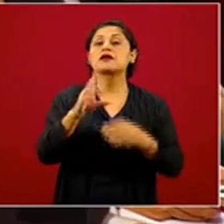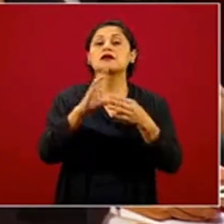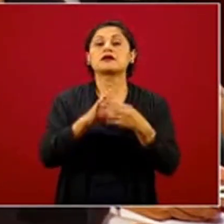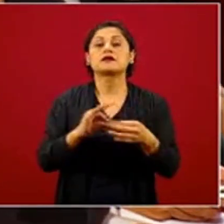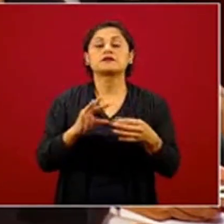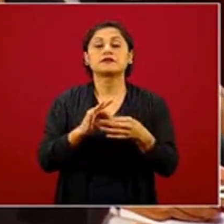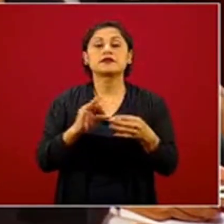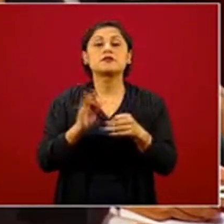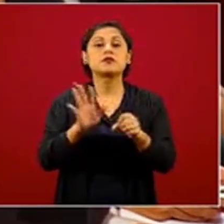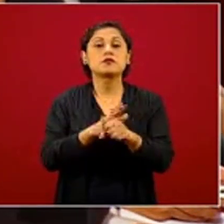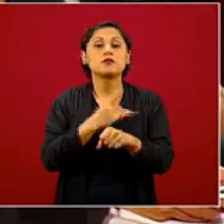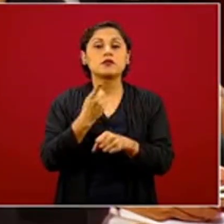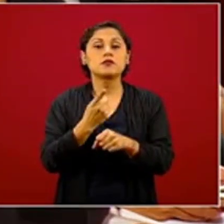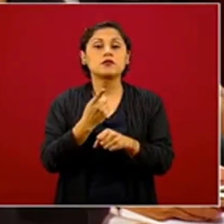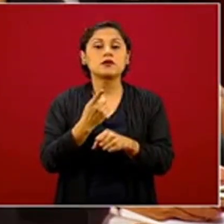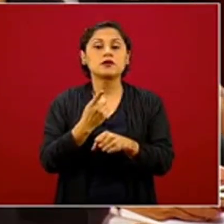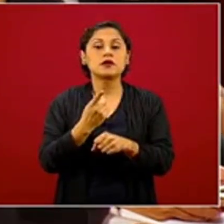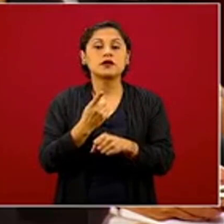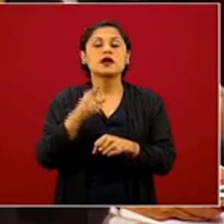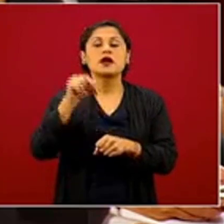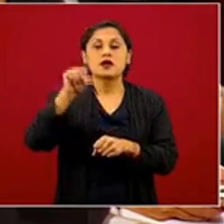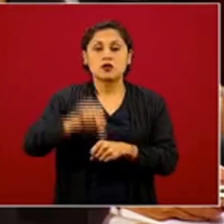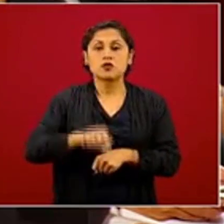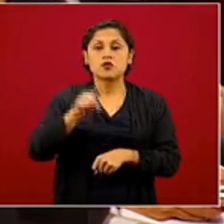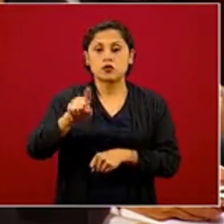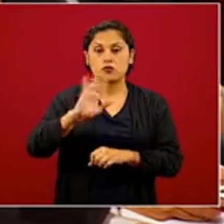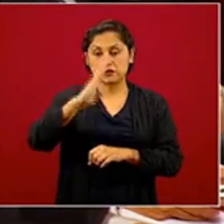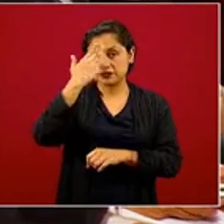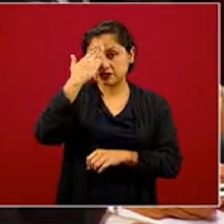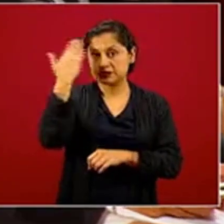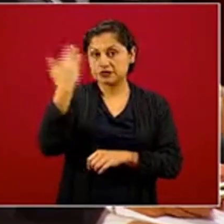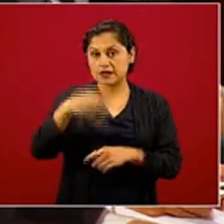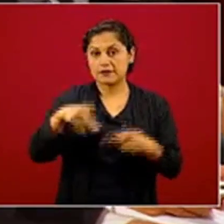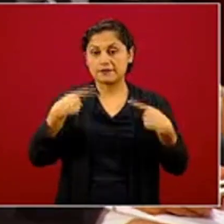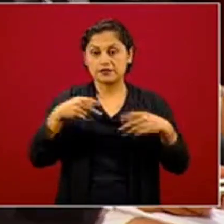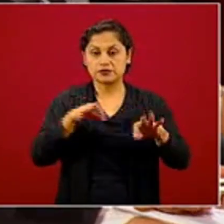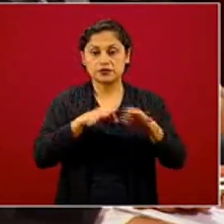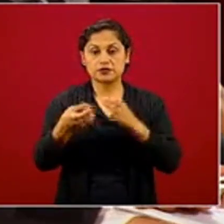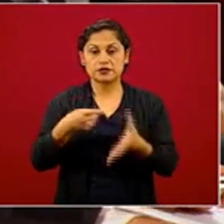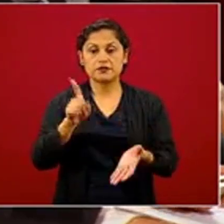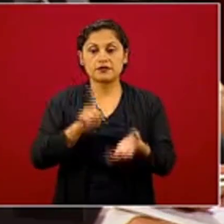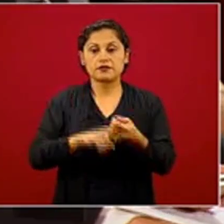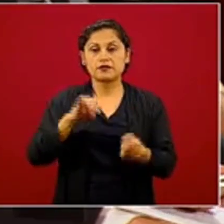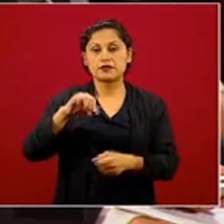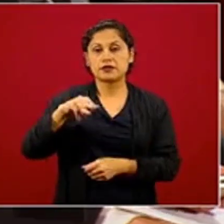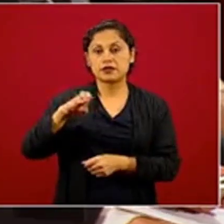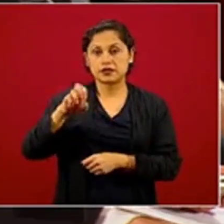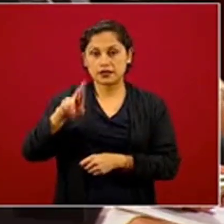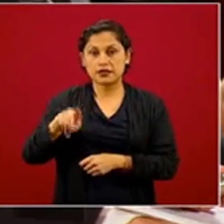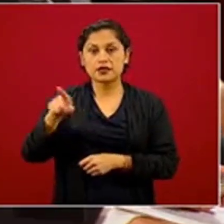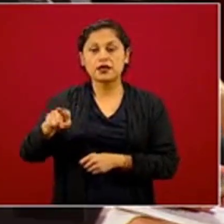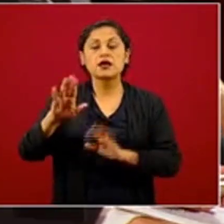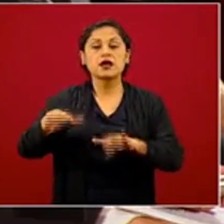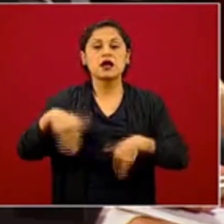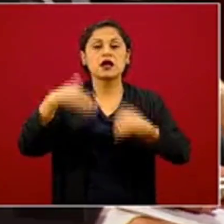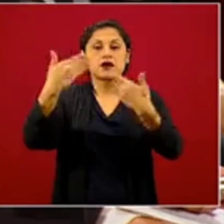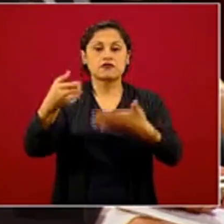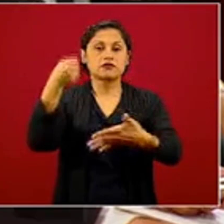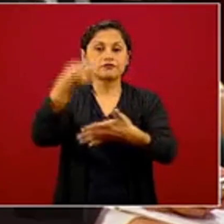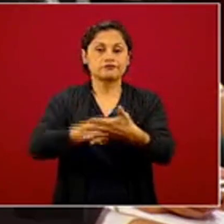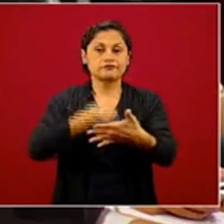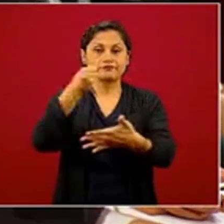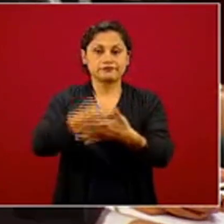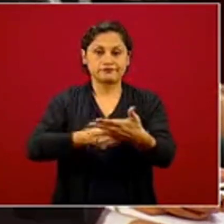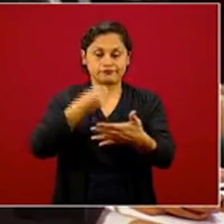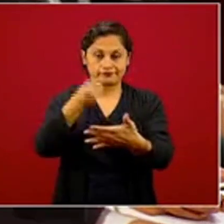se enteró que el personal médico del Instituto Nacional de Enfermedades Respiratorias se manifestaron allá afuera del INER, en la